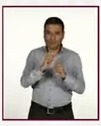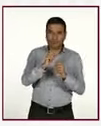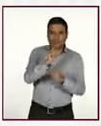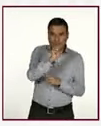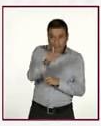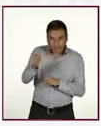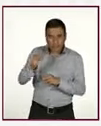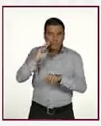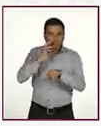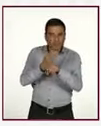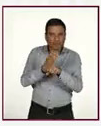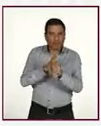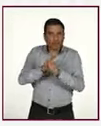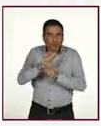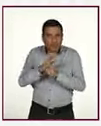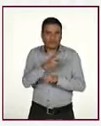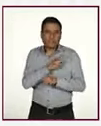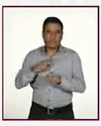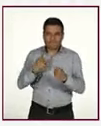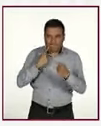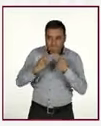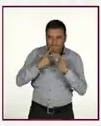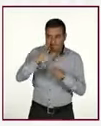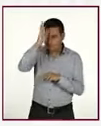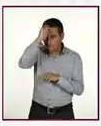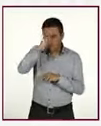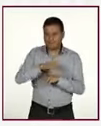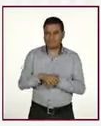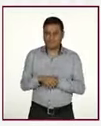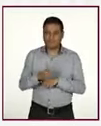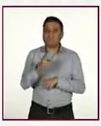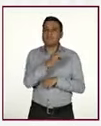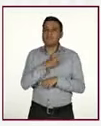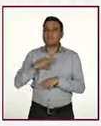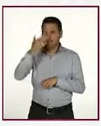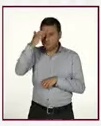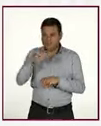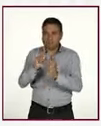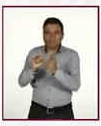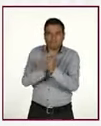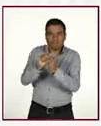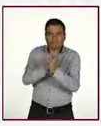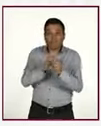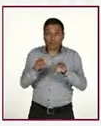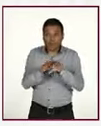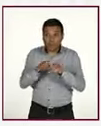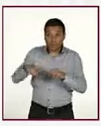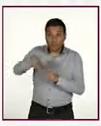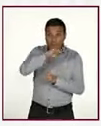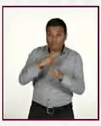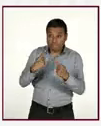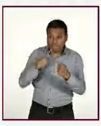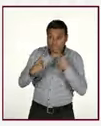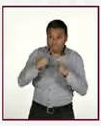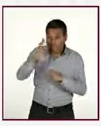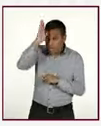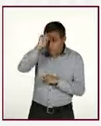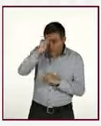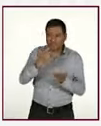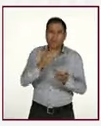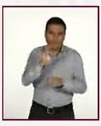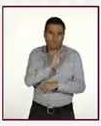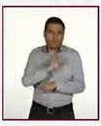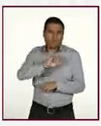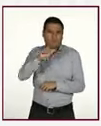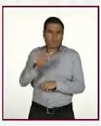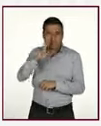para una convivencia tener acuerdos, poder saber cuáles son los límites de la convivencia, porque a partir de acuerdos se teje el respeto, se teje